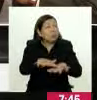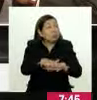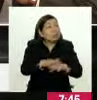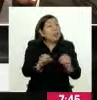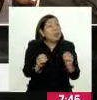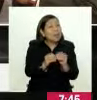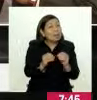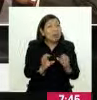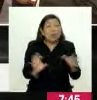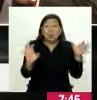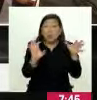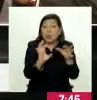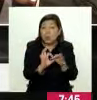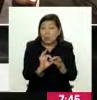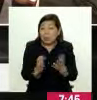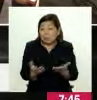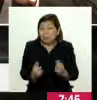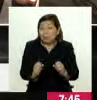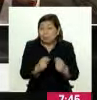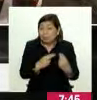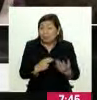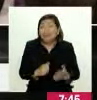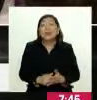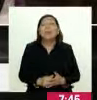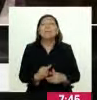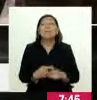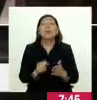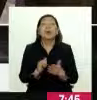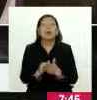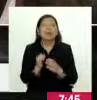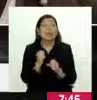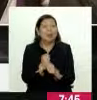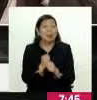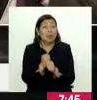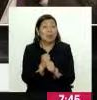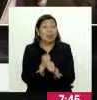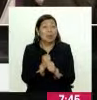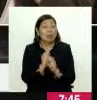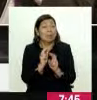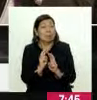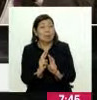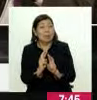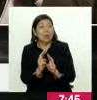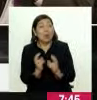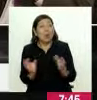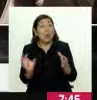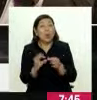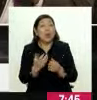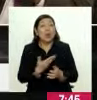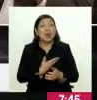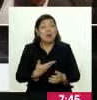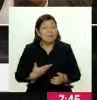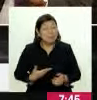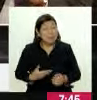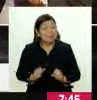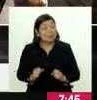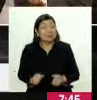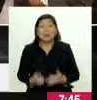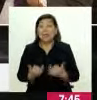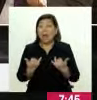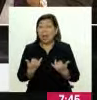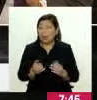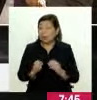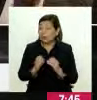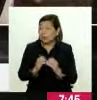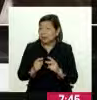también alianzas y. Claro, viendo compromisos, ¿no? Claro, porque hay que trabajarlo muy bien desde la perspectiva de las coaliciones de gobierno también. O sea, ahora están